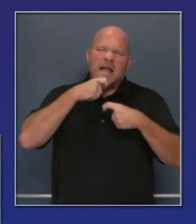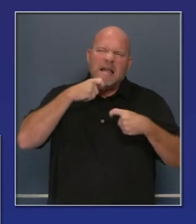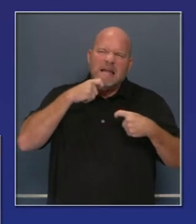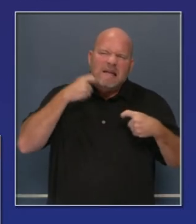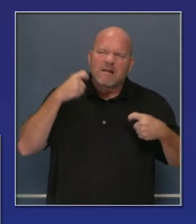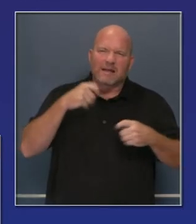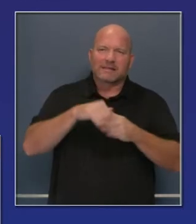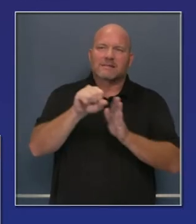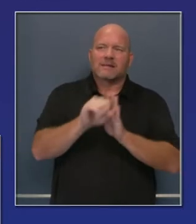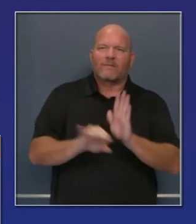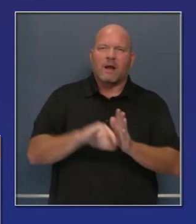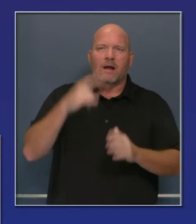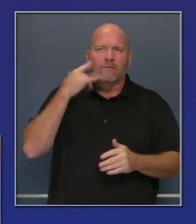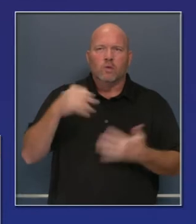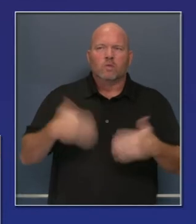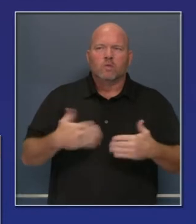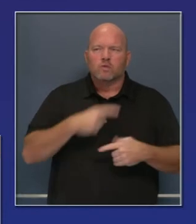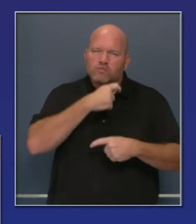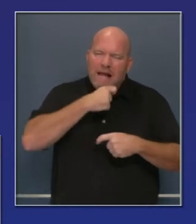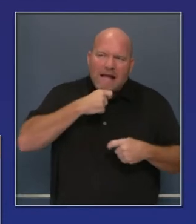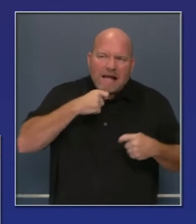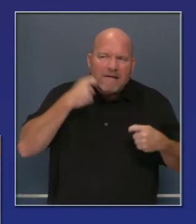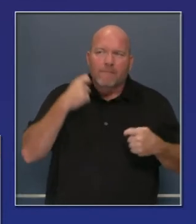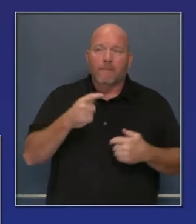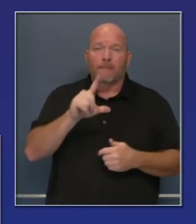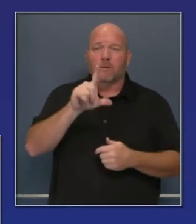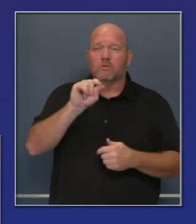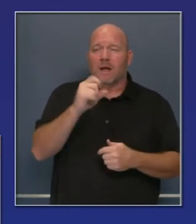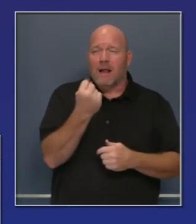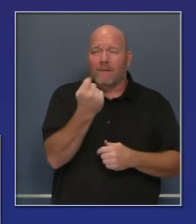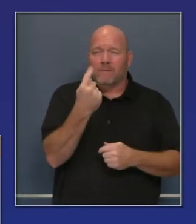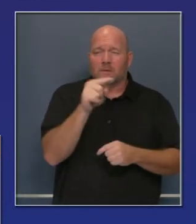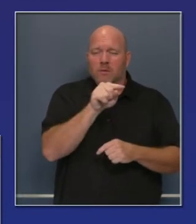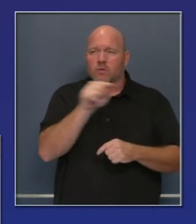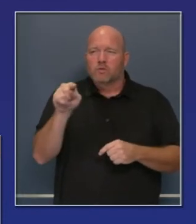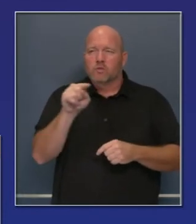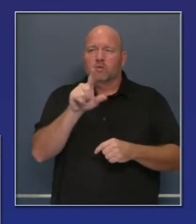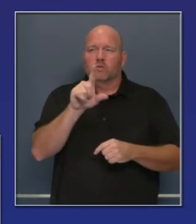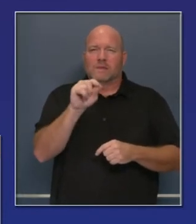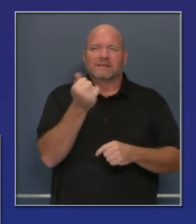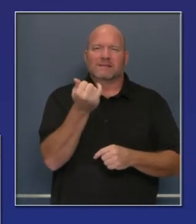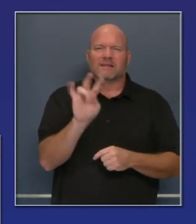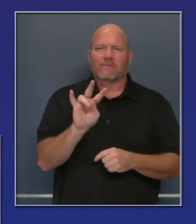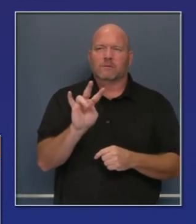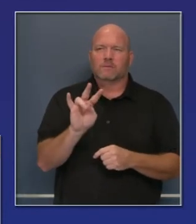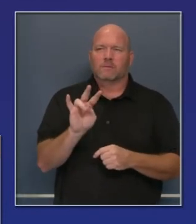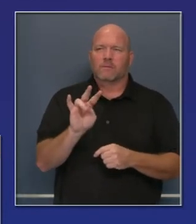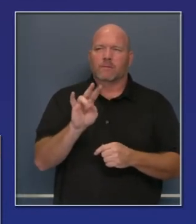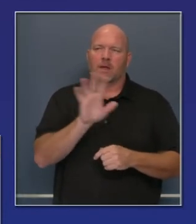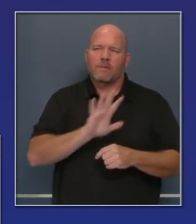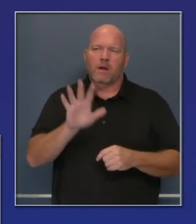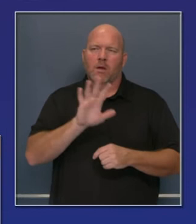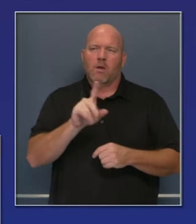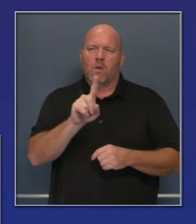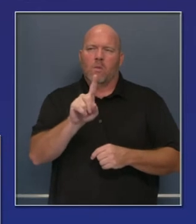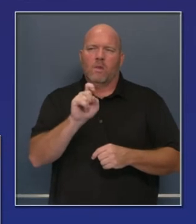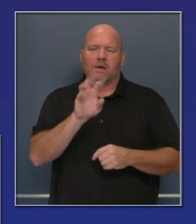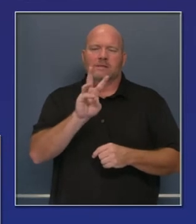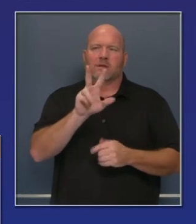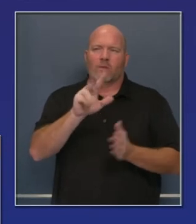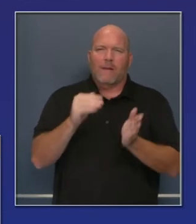desproporcionadamente debido a la sequía en el estado de California. Tuvimos sequía desde el 2011 hasta el 2017,